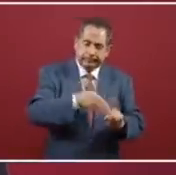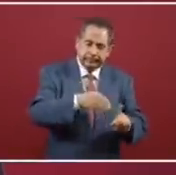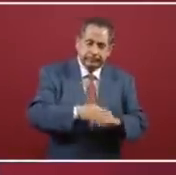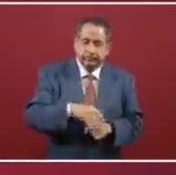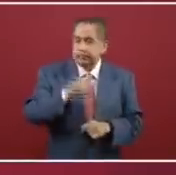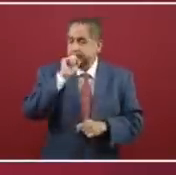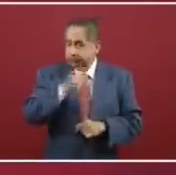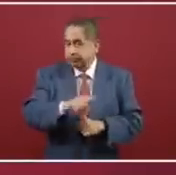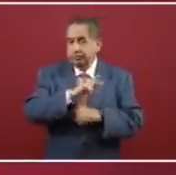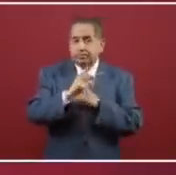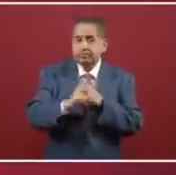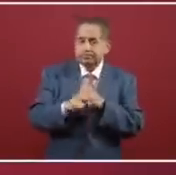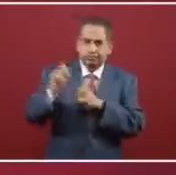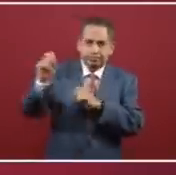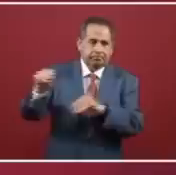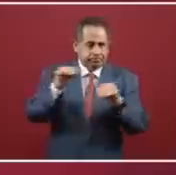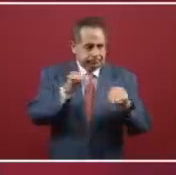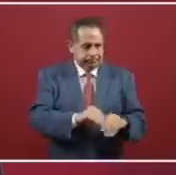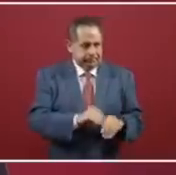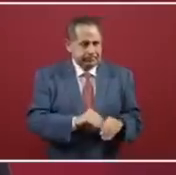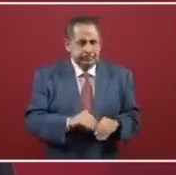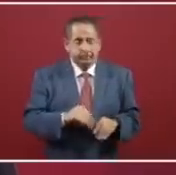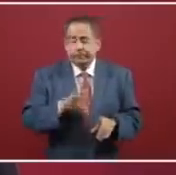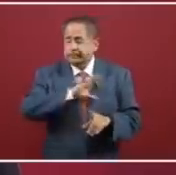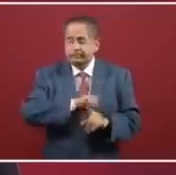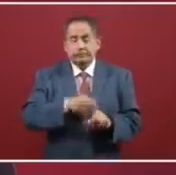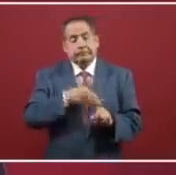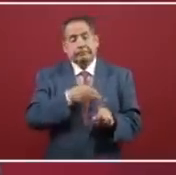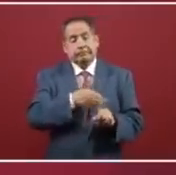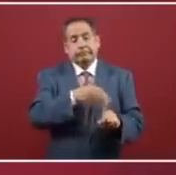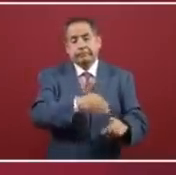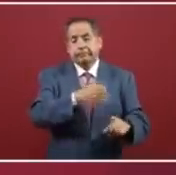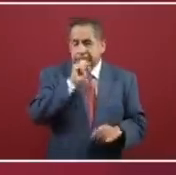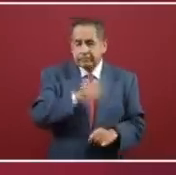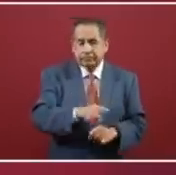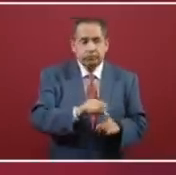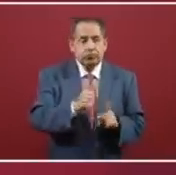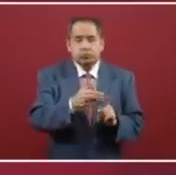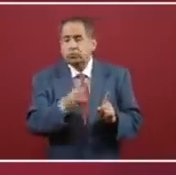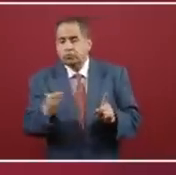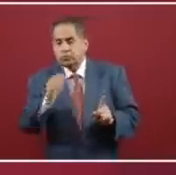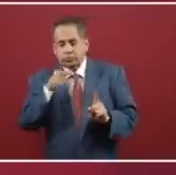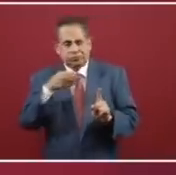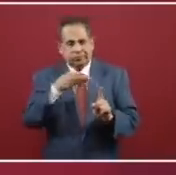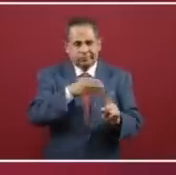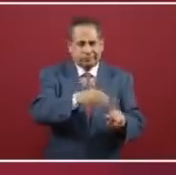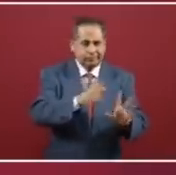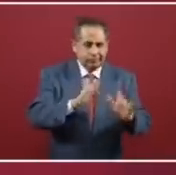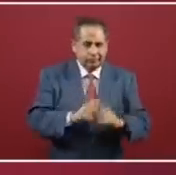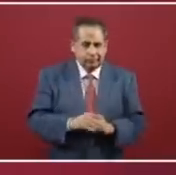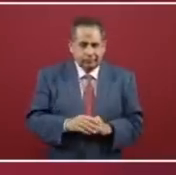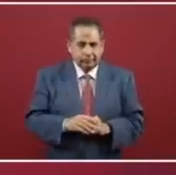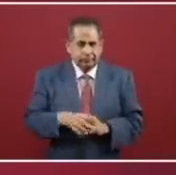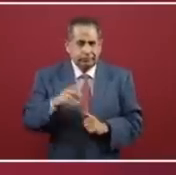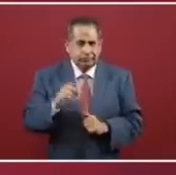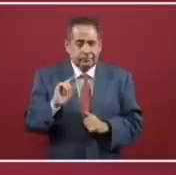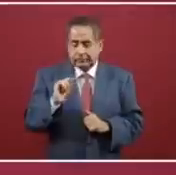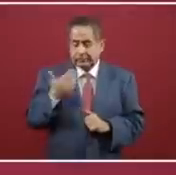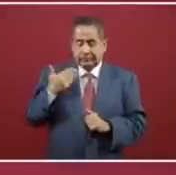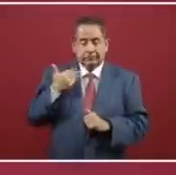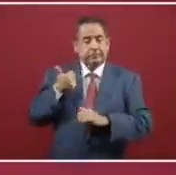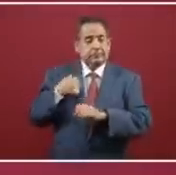del mismo país fue la predilecta a una de las predilectas del sexenio